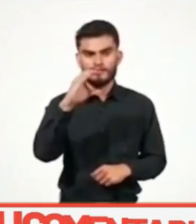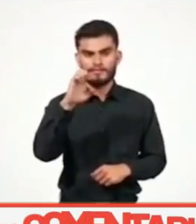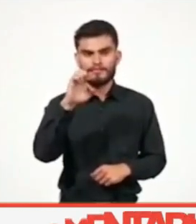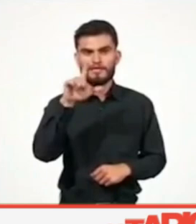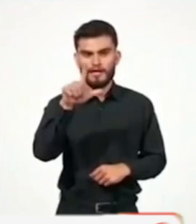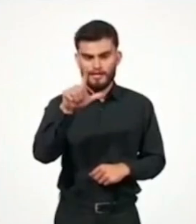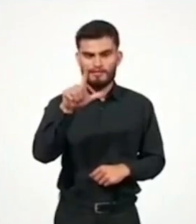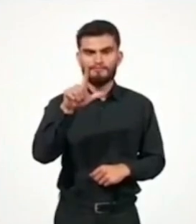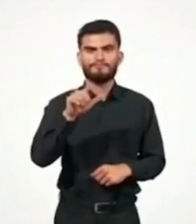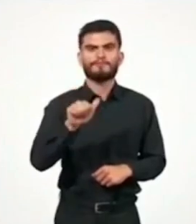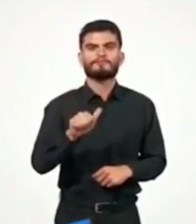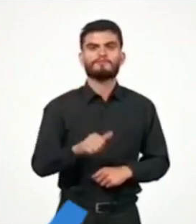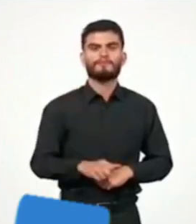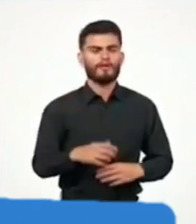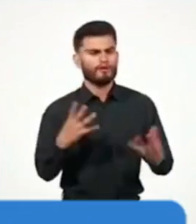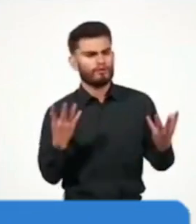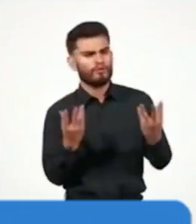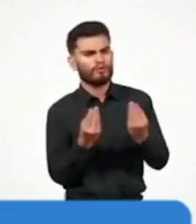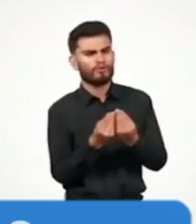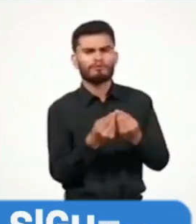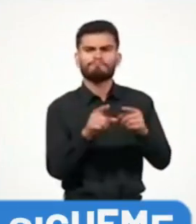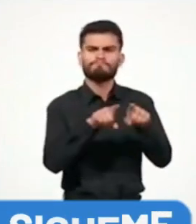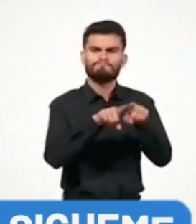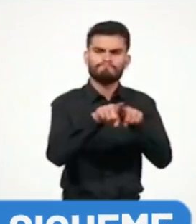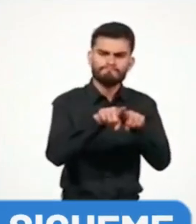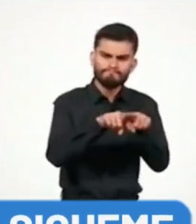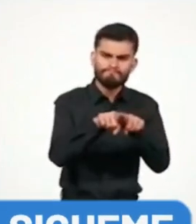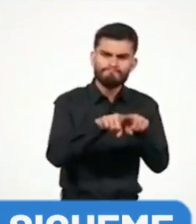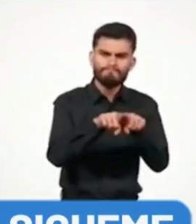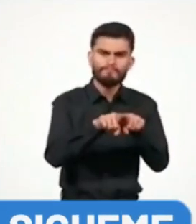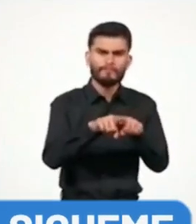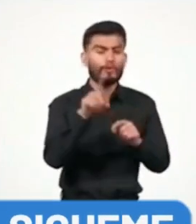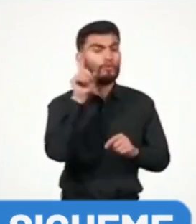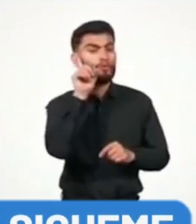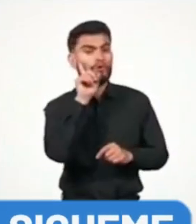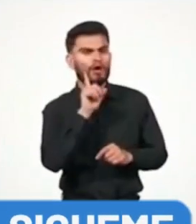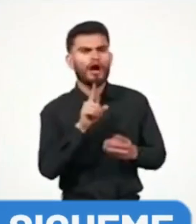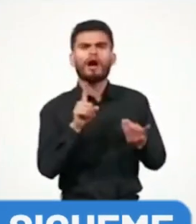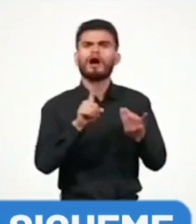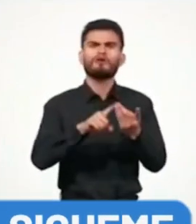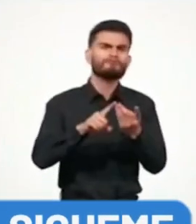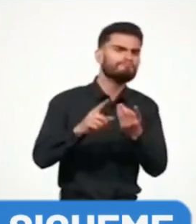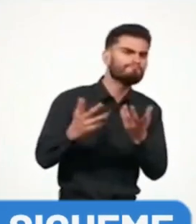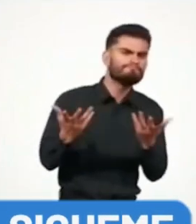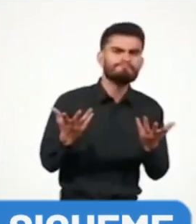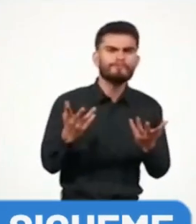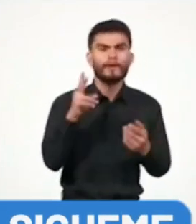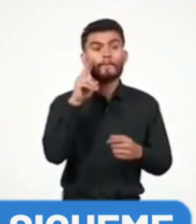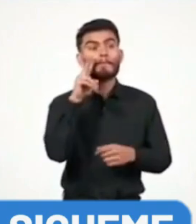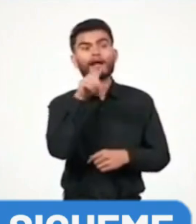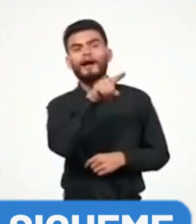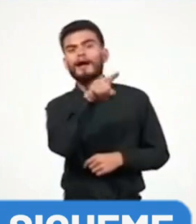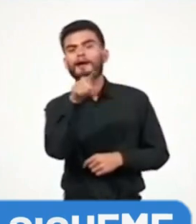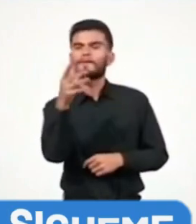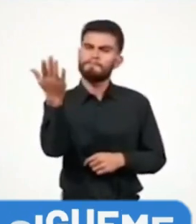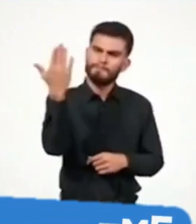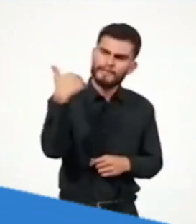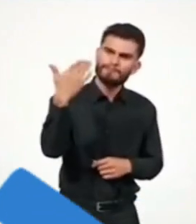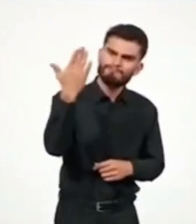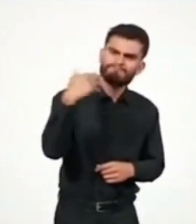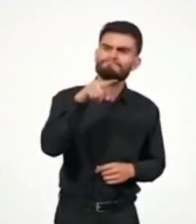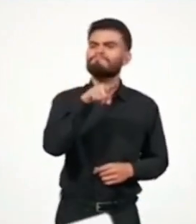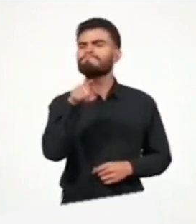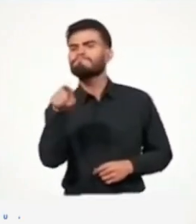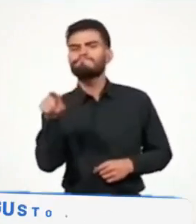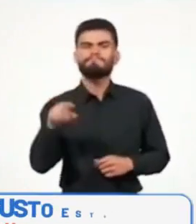hermana Susana Alejandrina Serrano Gutiérrez. ¿Dónde están? Porque me dicen, ah, mira, a ver, vengan para acá.